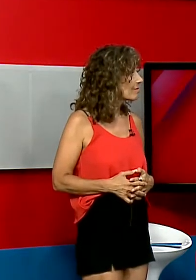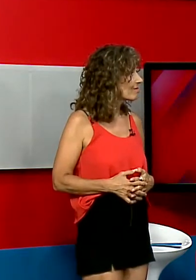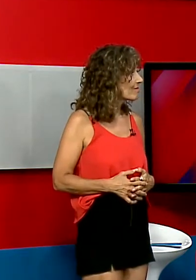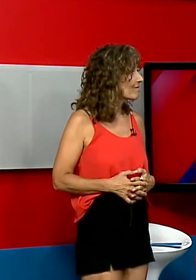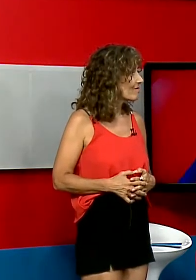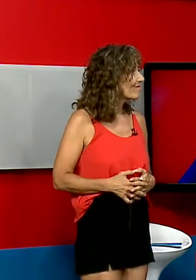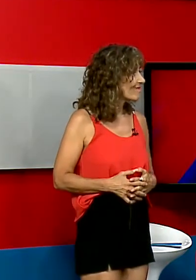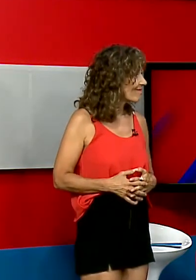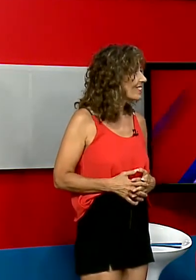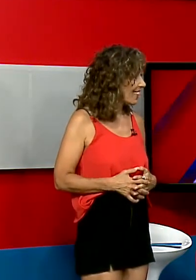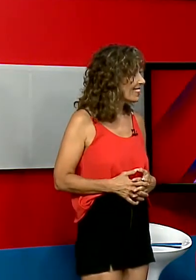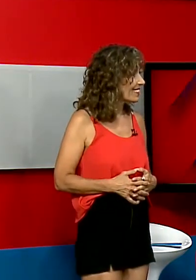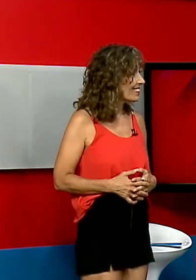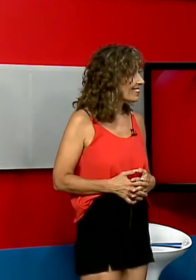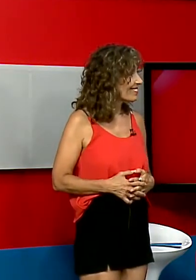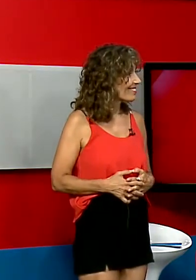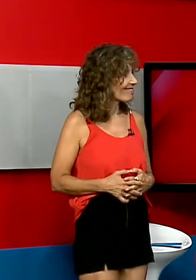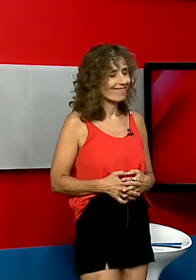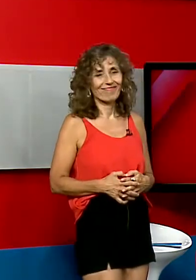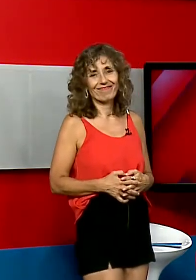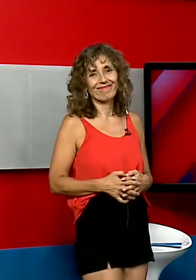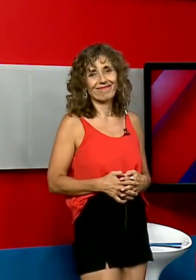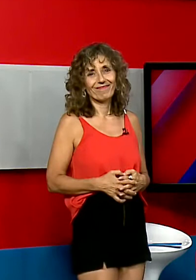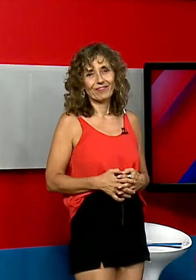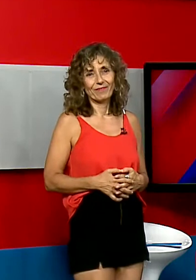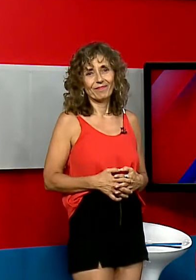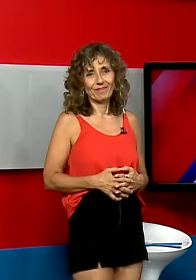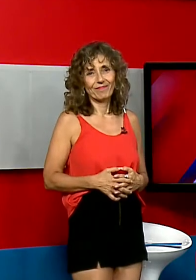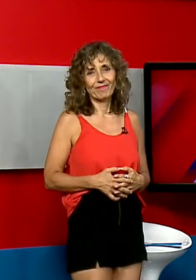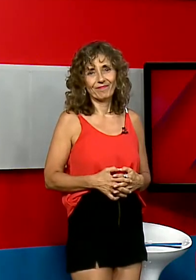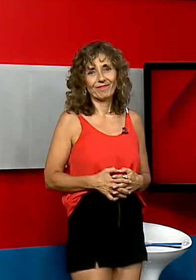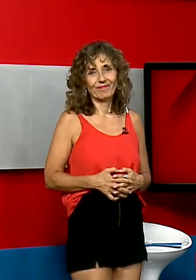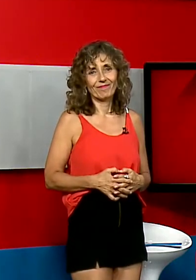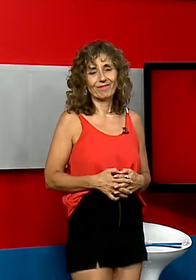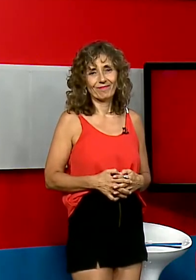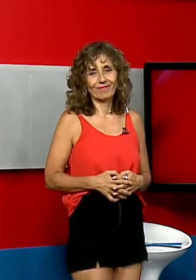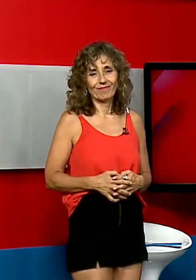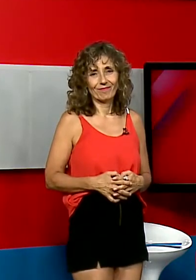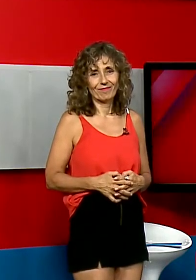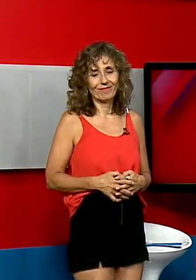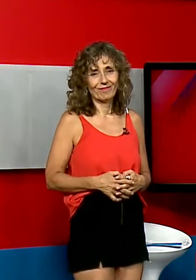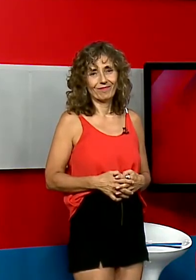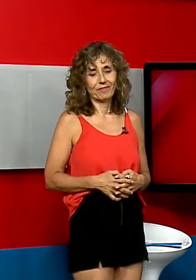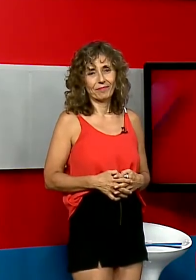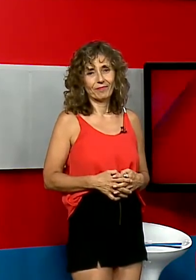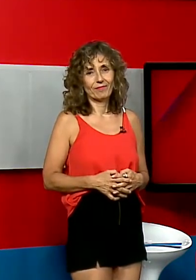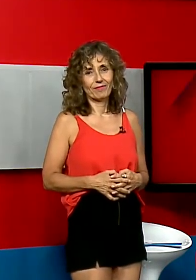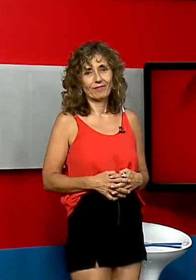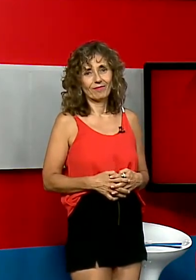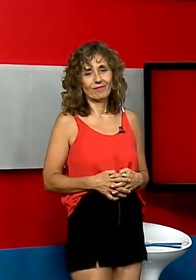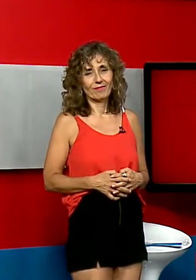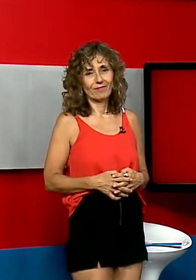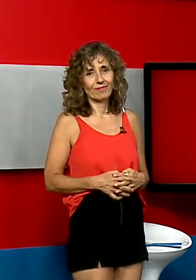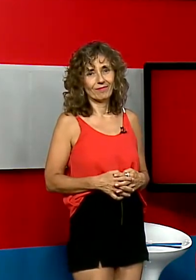música particularmente romántica, así que nos vamos de la mejor manera. Les agradecemos mucho que se informen todo el tiempo con nosotros, que confíen en